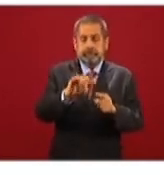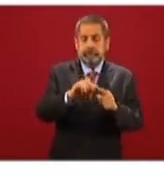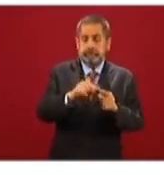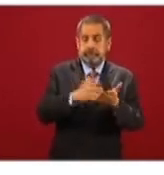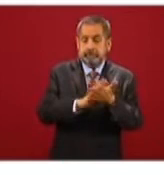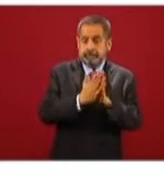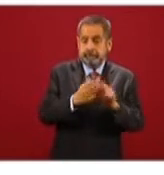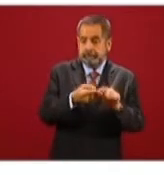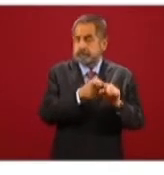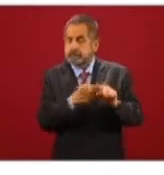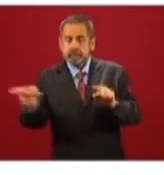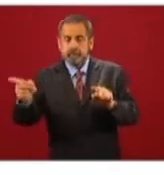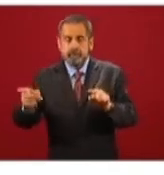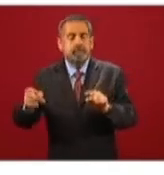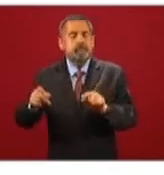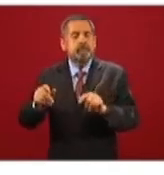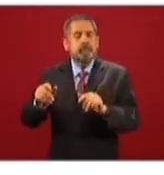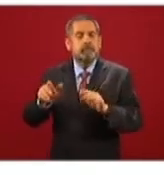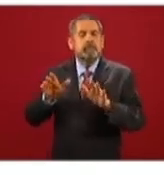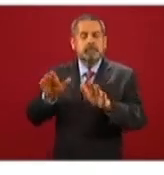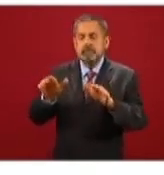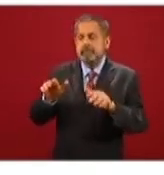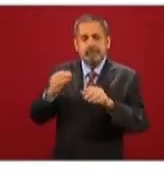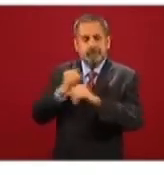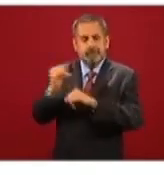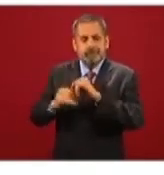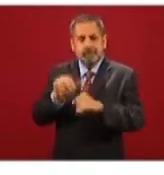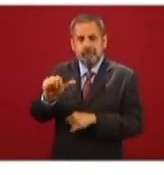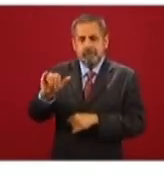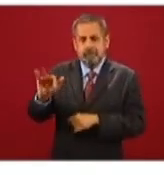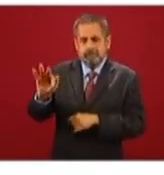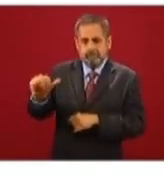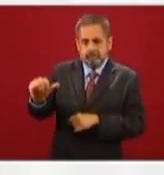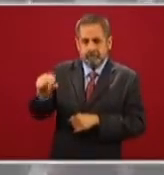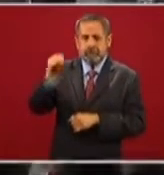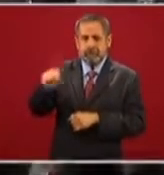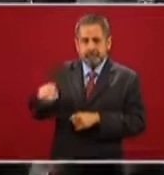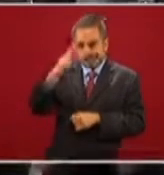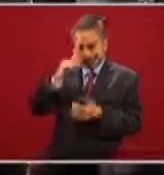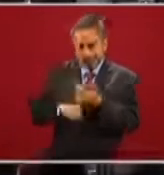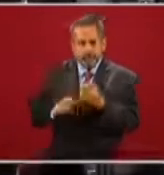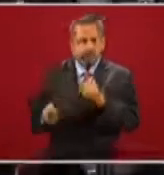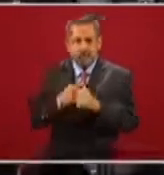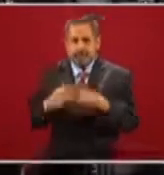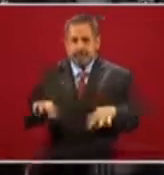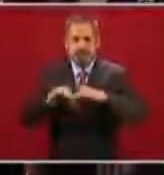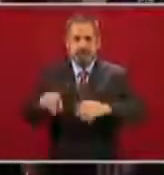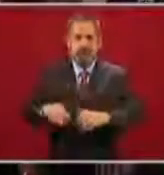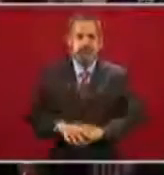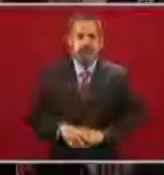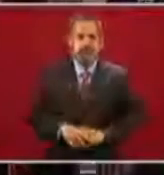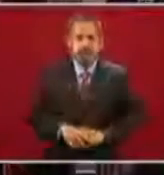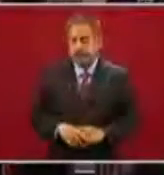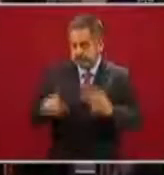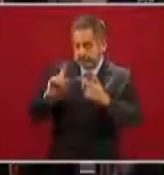yo diría es la principal obra de acceso que está pensada para el Aeropuerto Internacional Felipe Ángeles. La